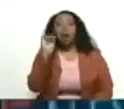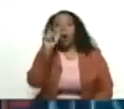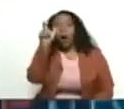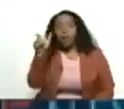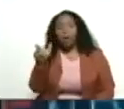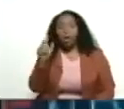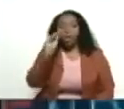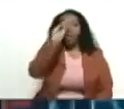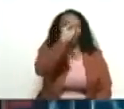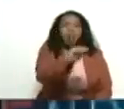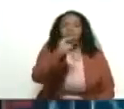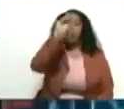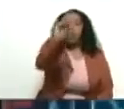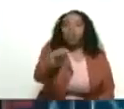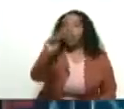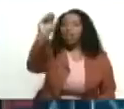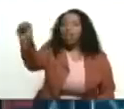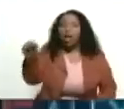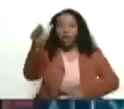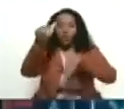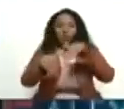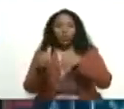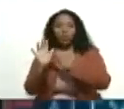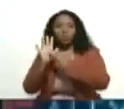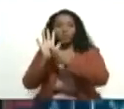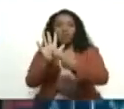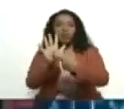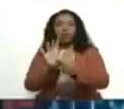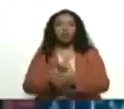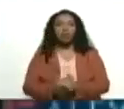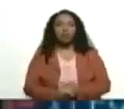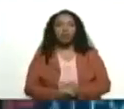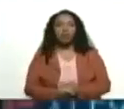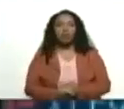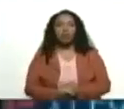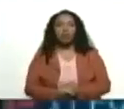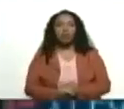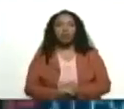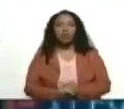por uno a Bogotá y les mostró,